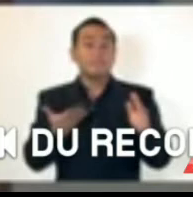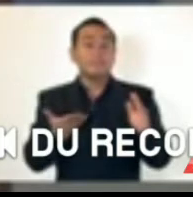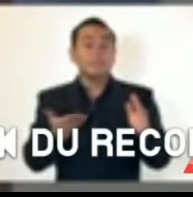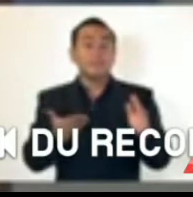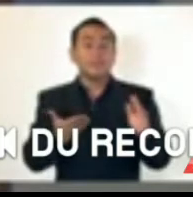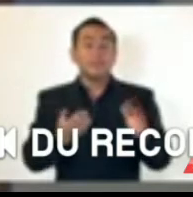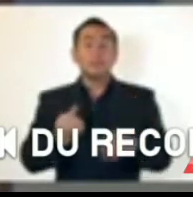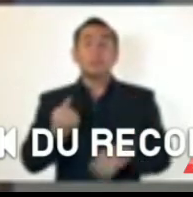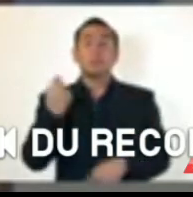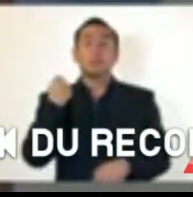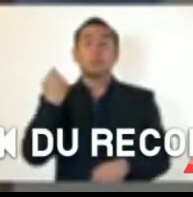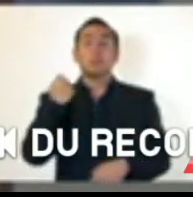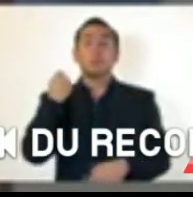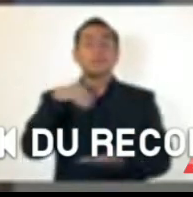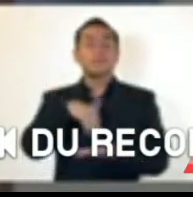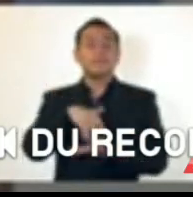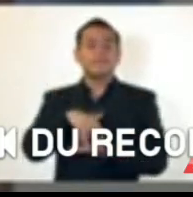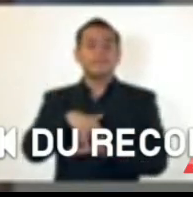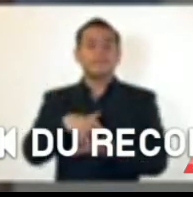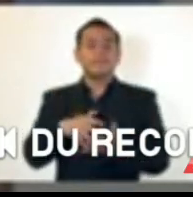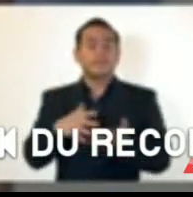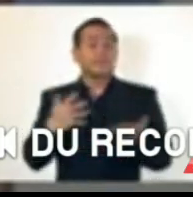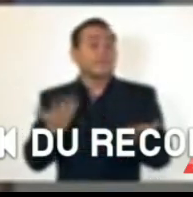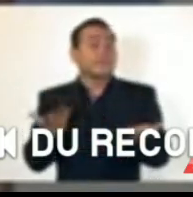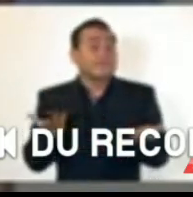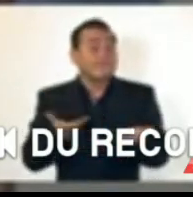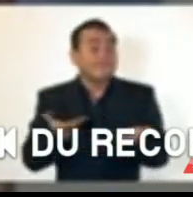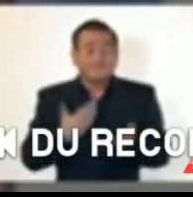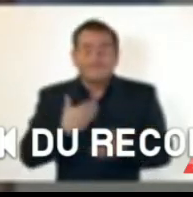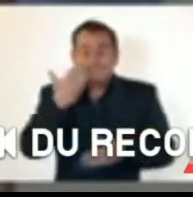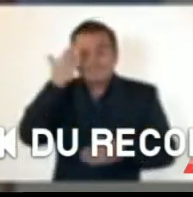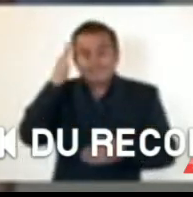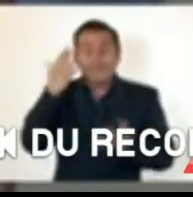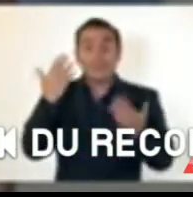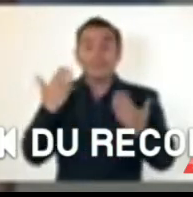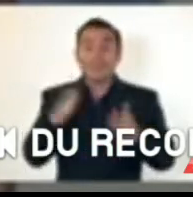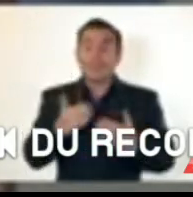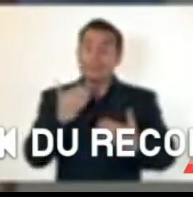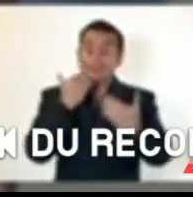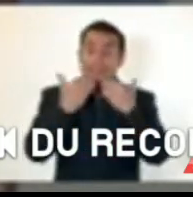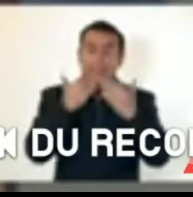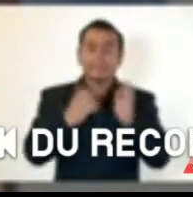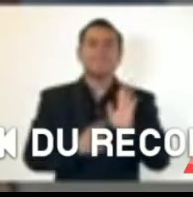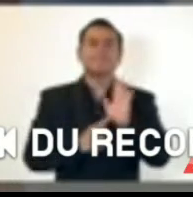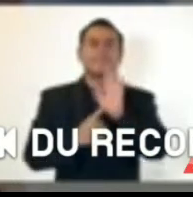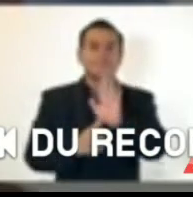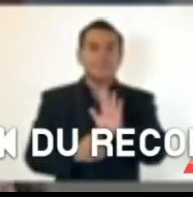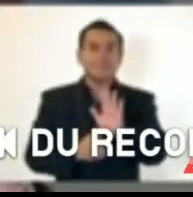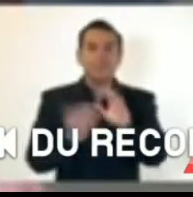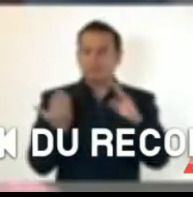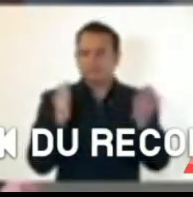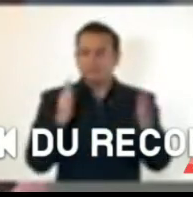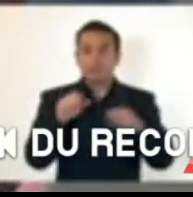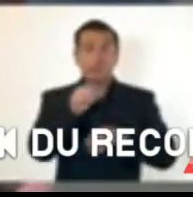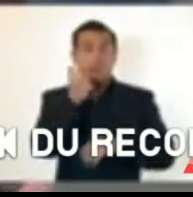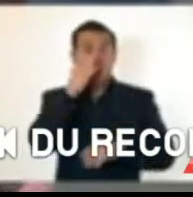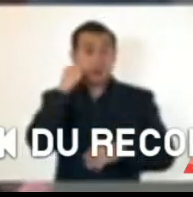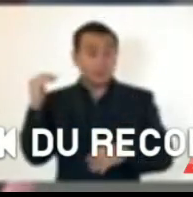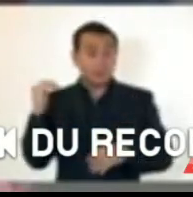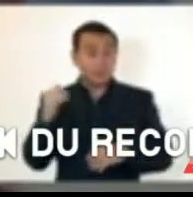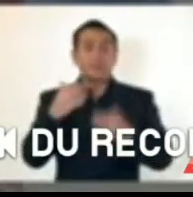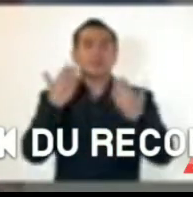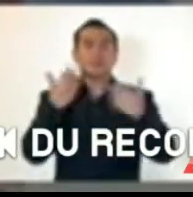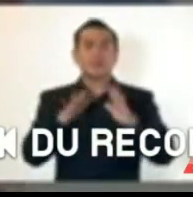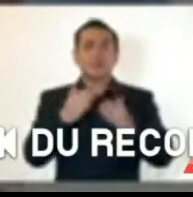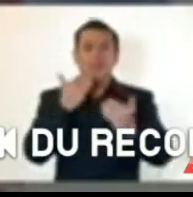la población, y no sabemos de qué manera decírselo. Se les hemos puesto lo que está pasando en otros países, lo que está pasando, les